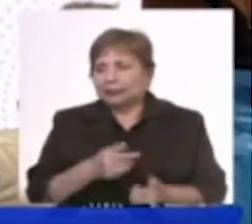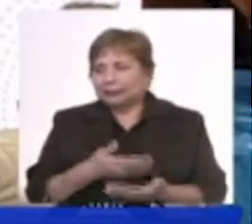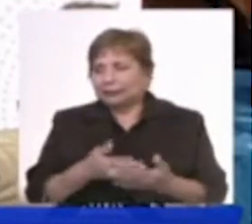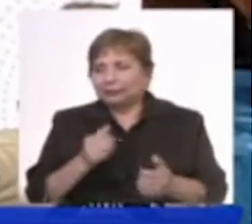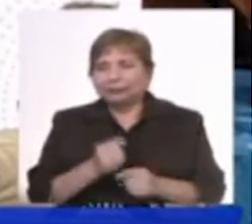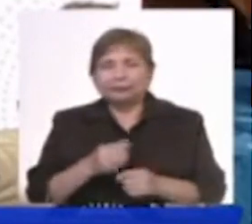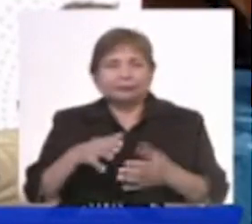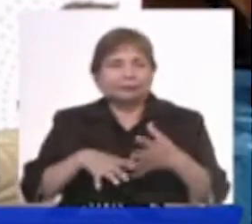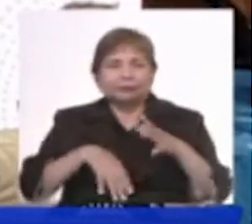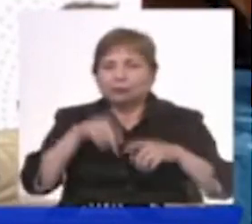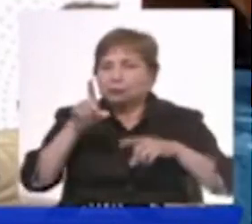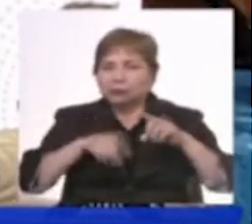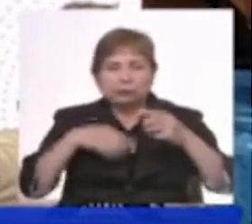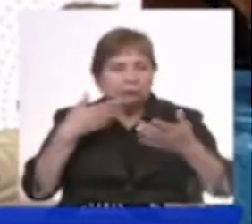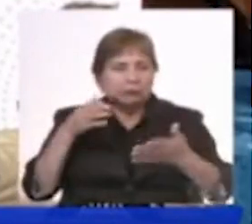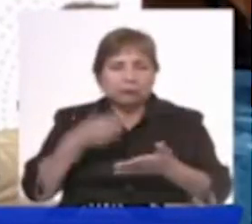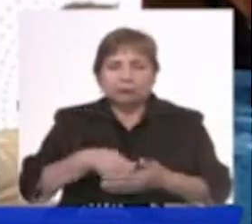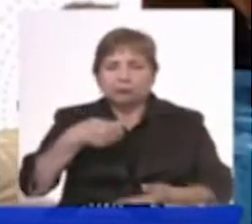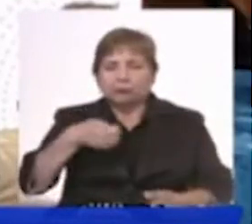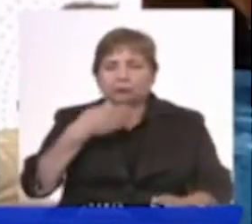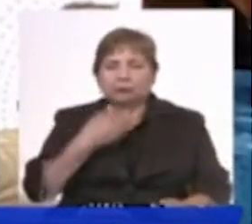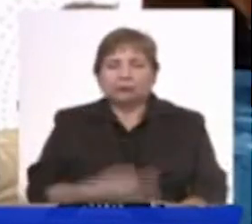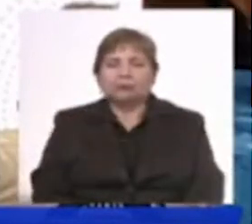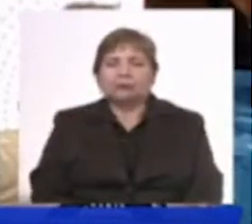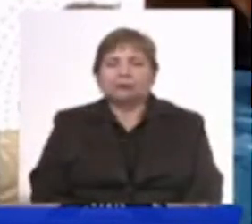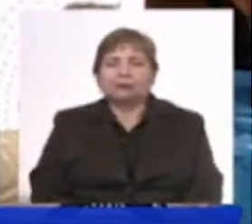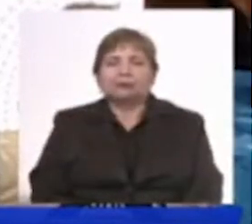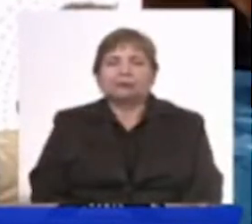ejemplo, hace cualquier otro ciudadano. Gracias.